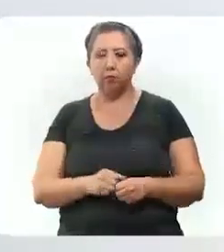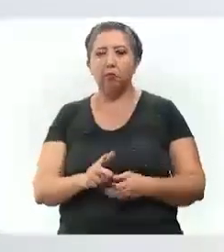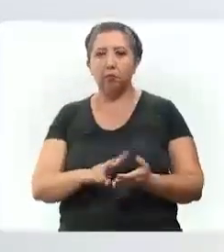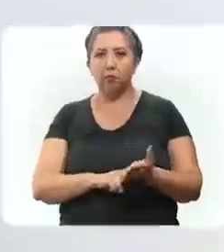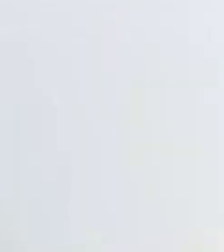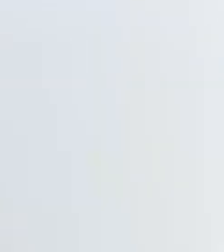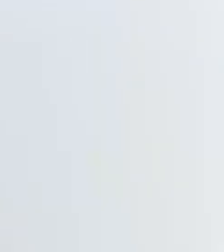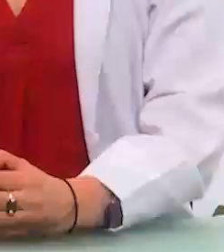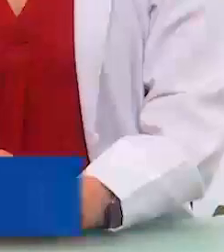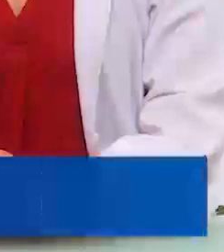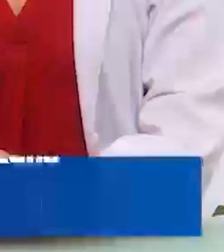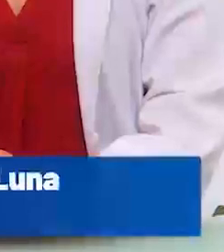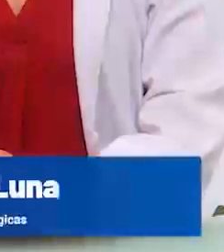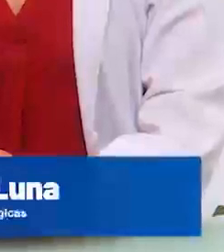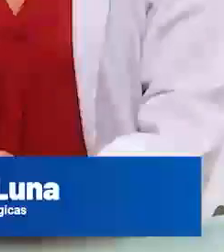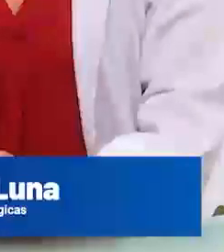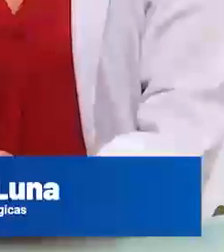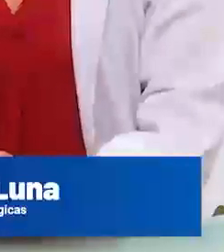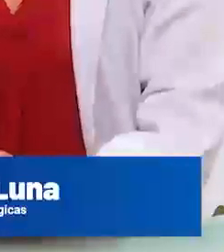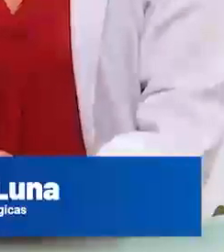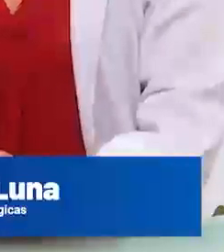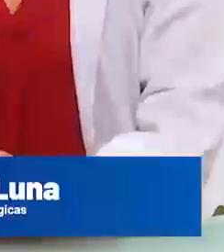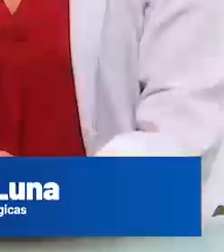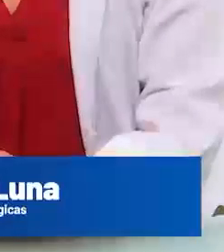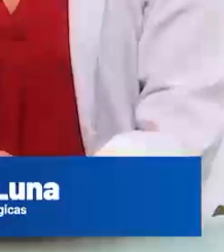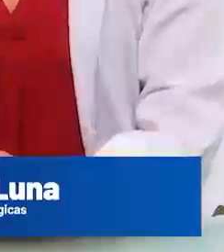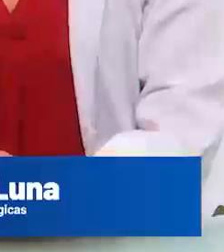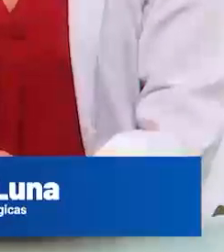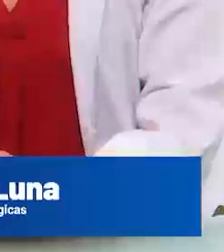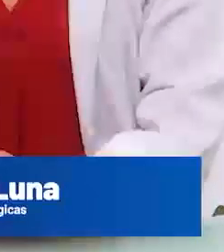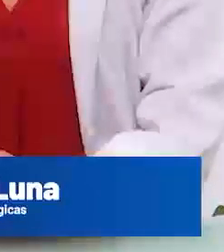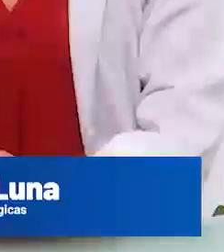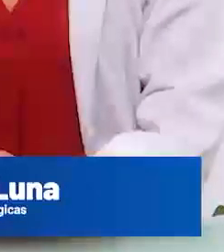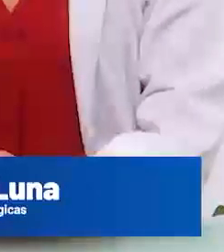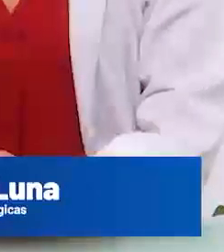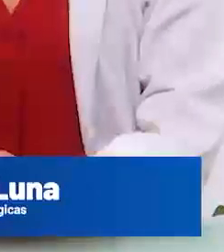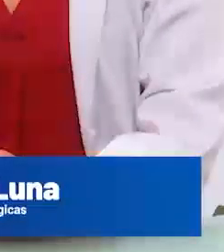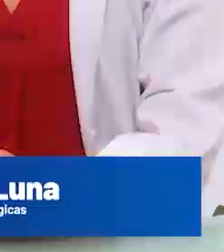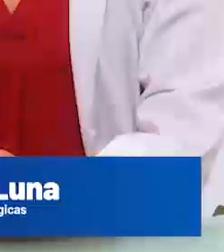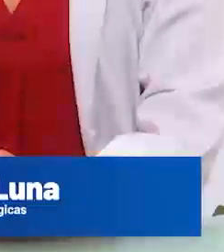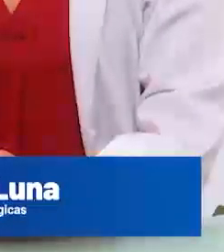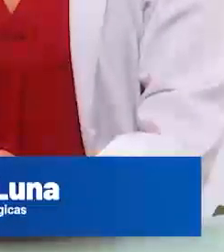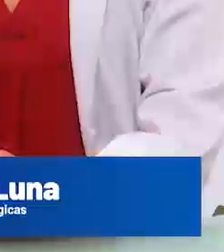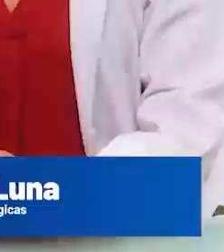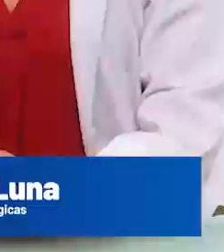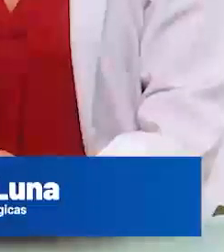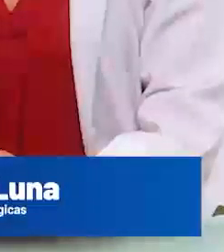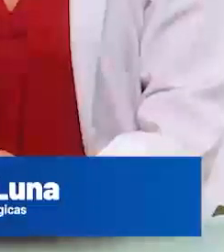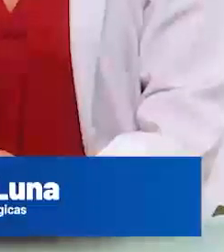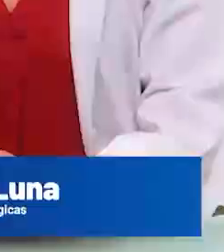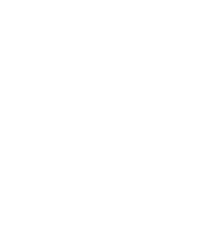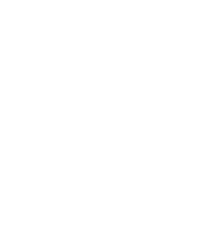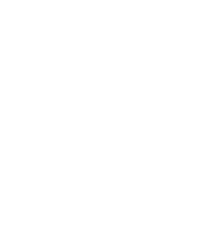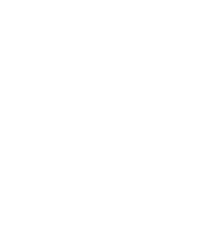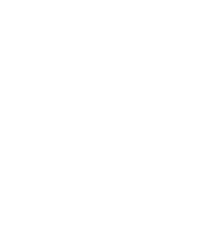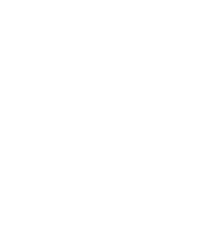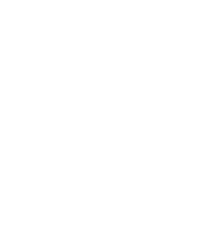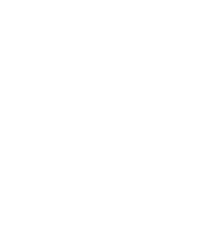verde. Hasta aquí el reporte, doctora. Gracias, doctora. Estaremos informando todos los días por este mismo medio. Muchas gracias.